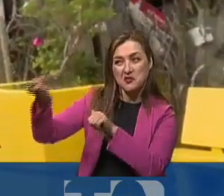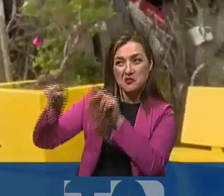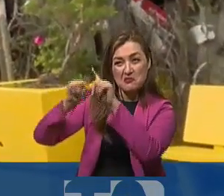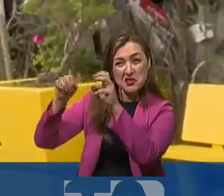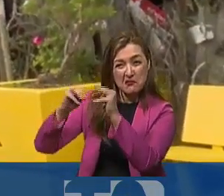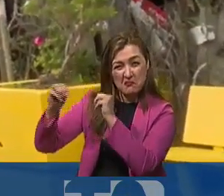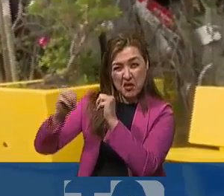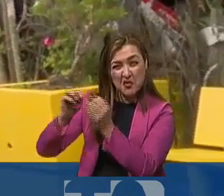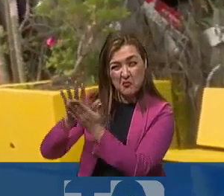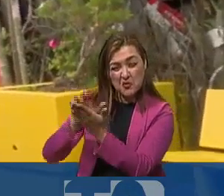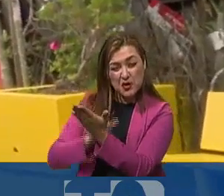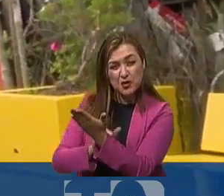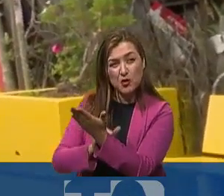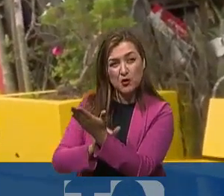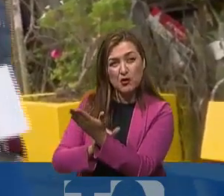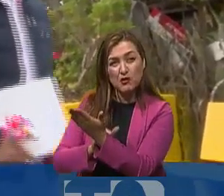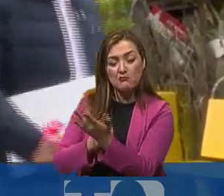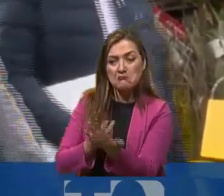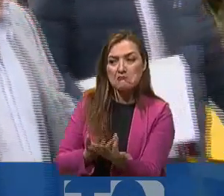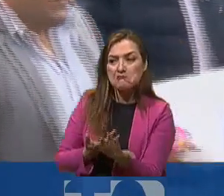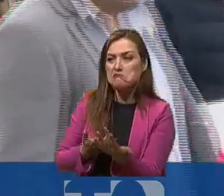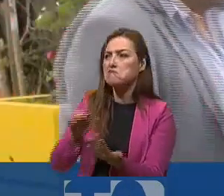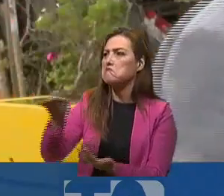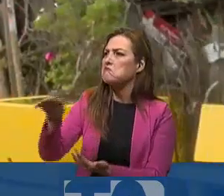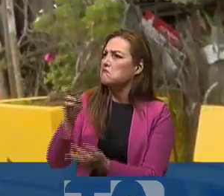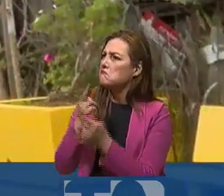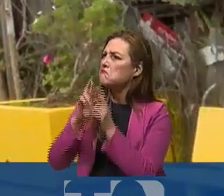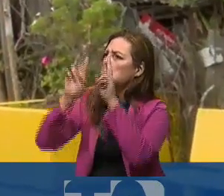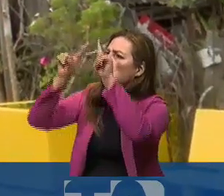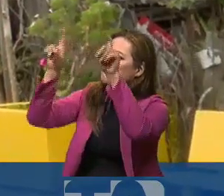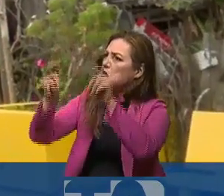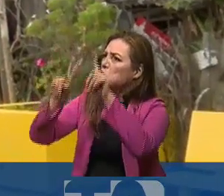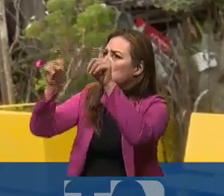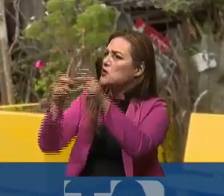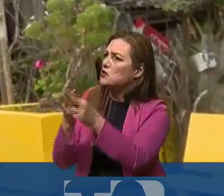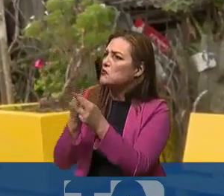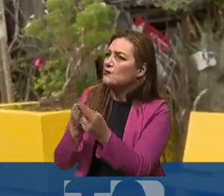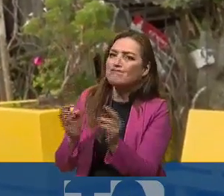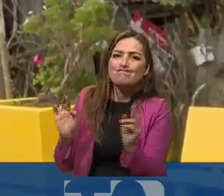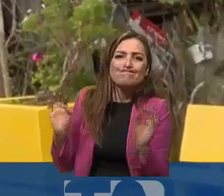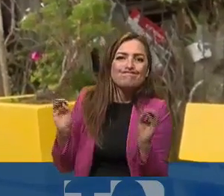empresa y del proyecto en sí mismo, no han sabido dar las respuestas adecuadas.